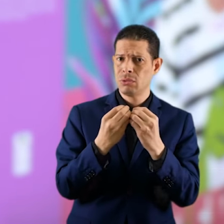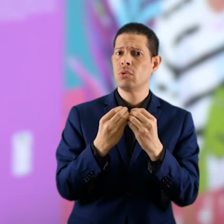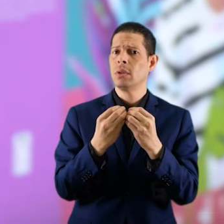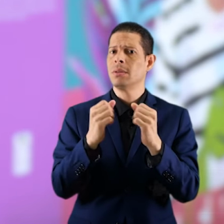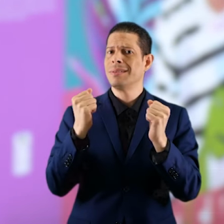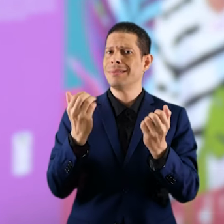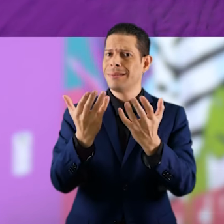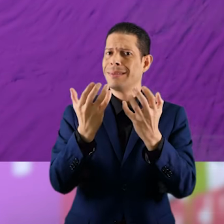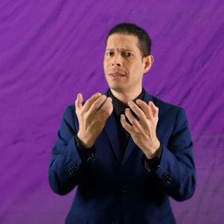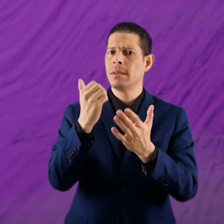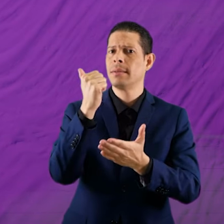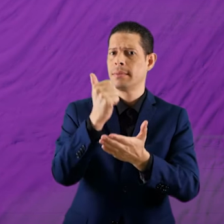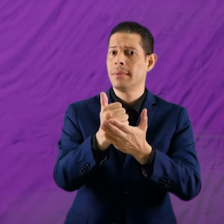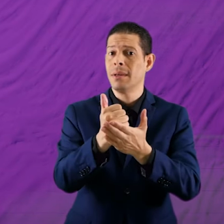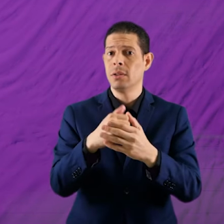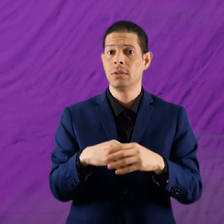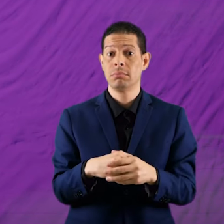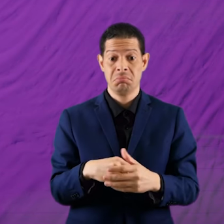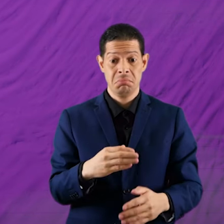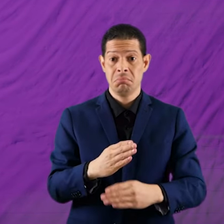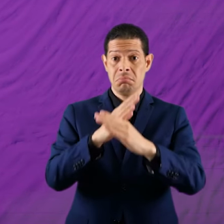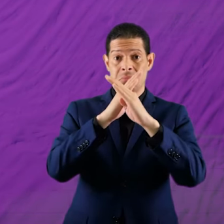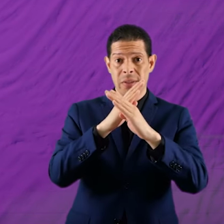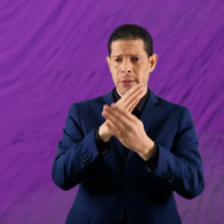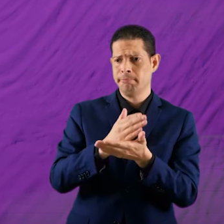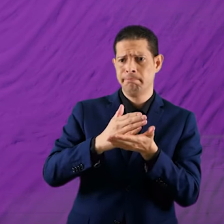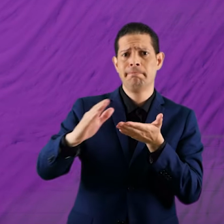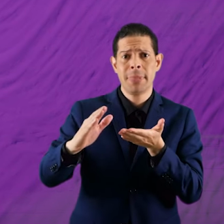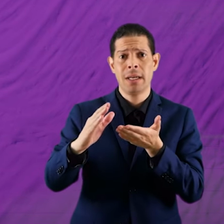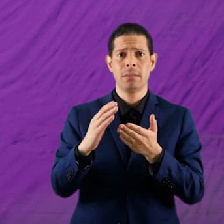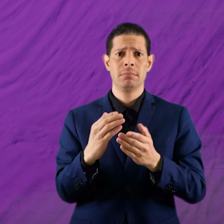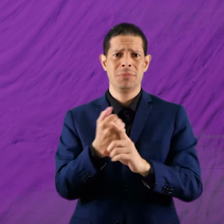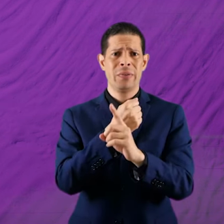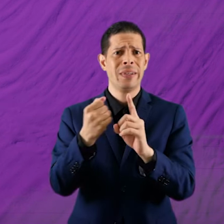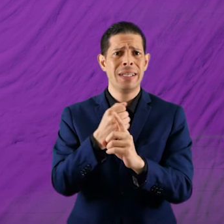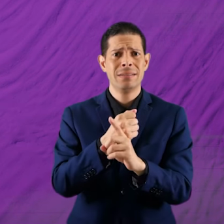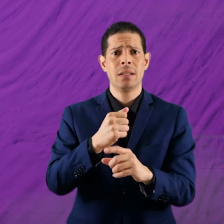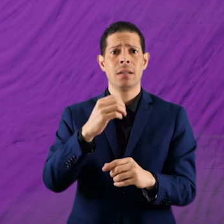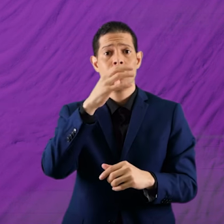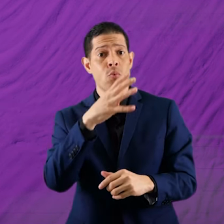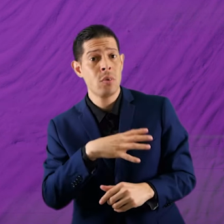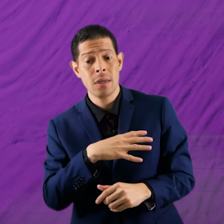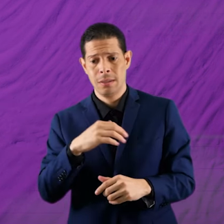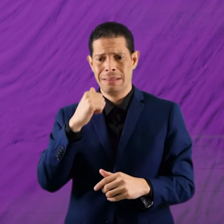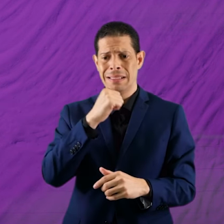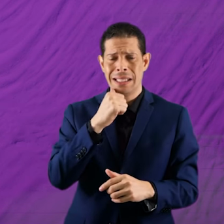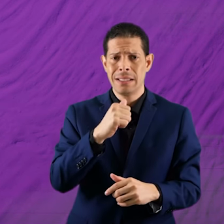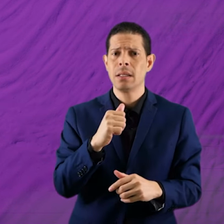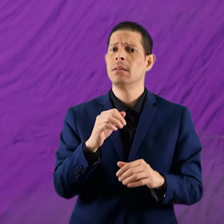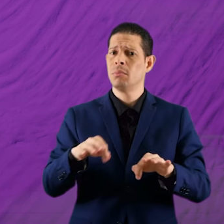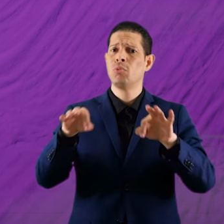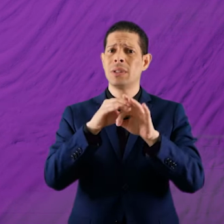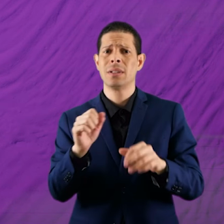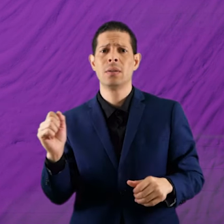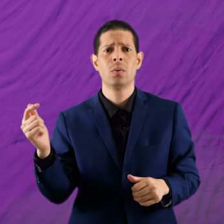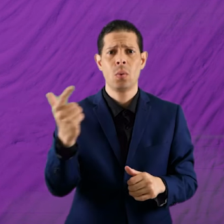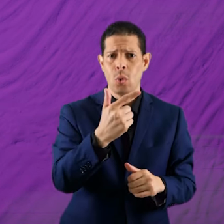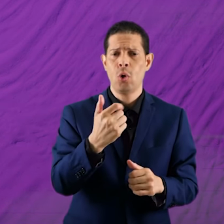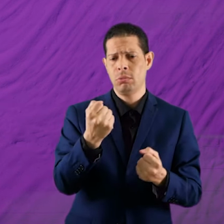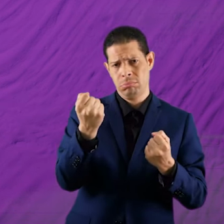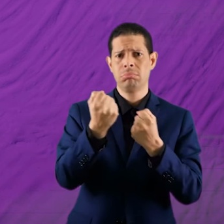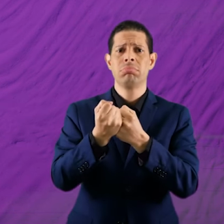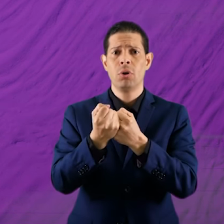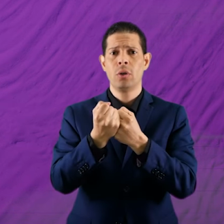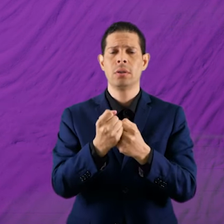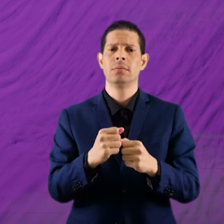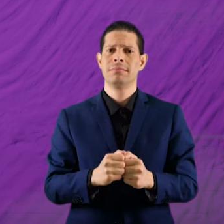dispuestas a ayudarle. Prevenir y eliminar la violencia contra las mujeres y las niñas requiere acción desde todos los